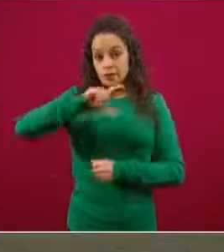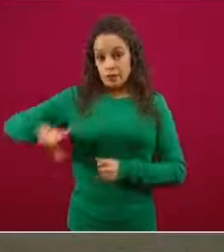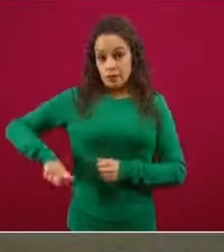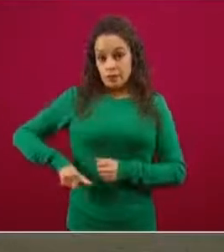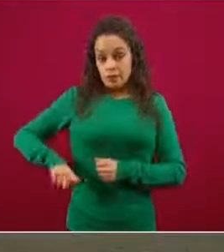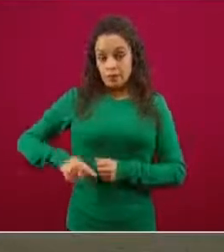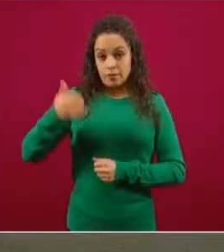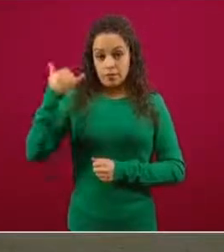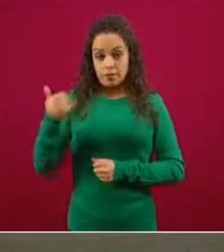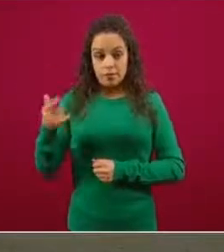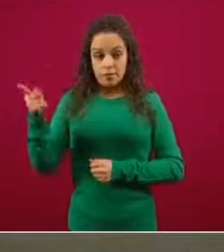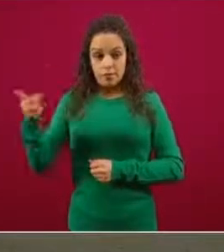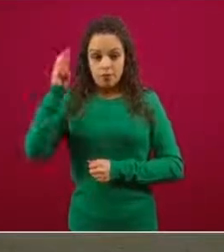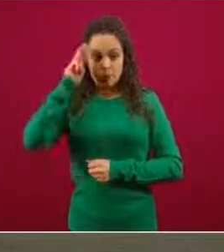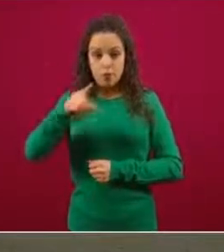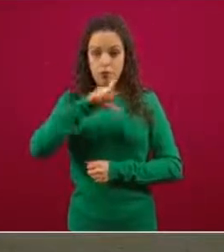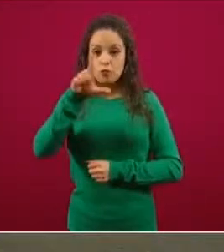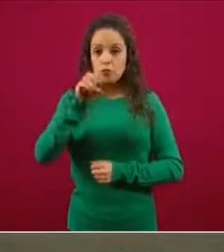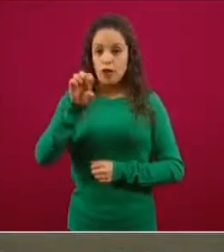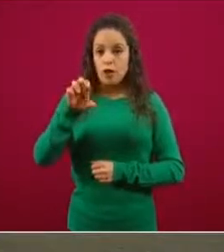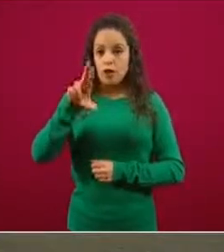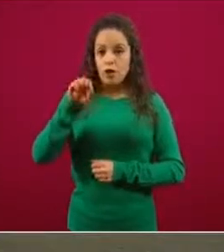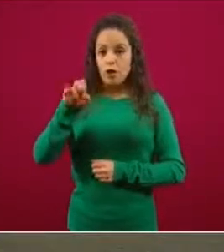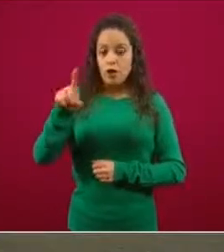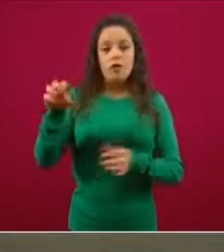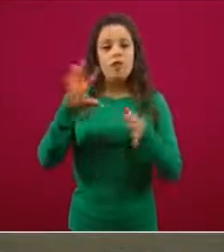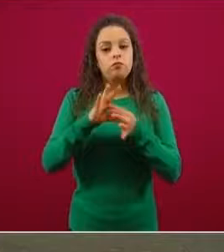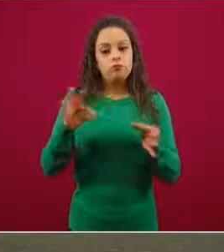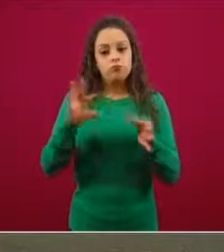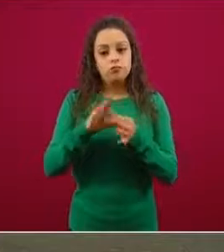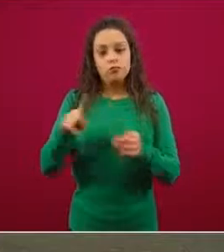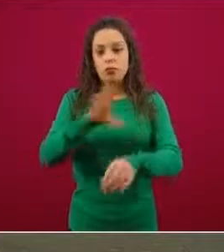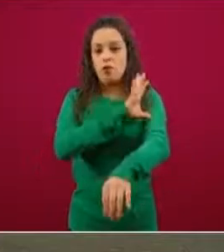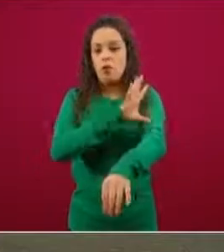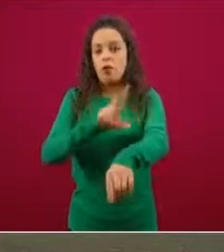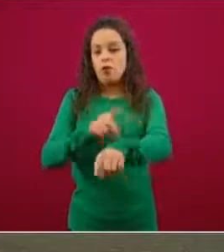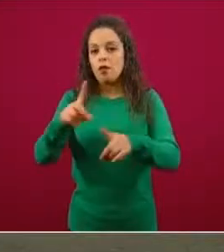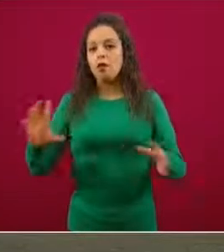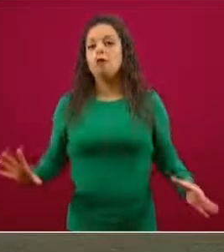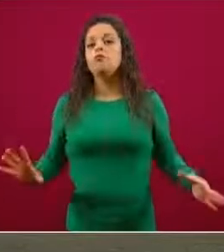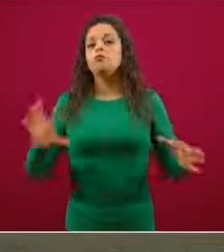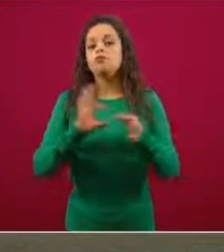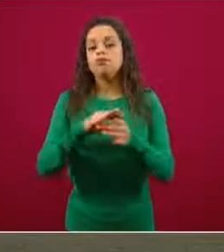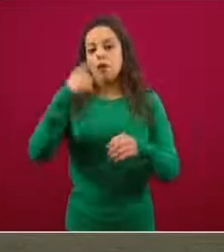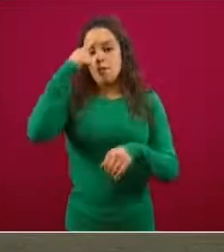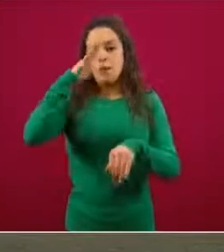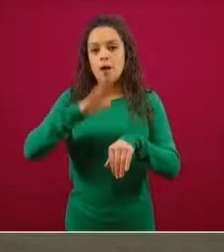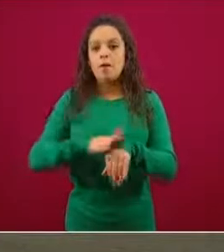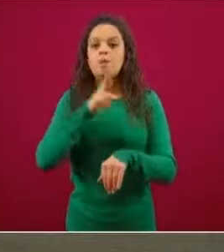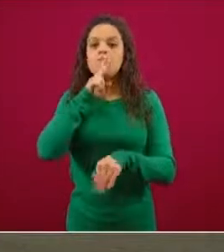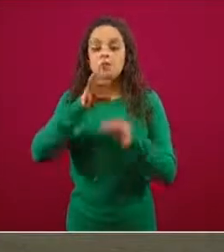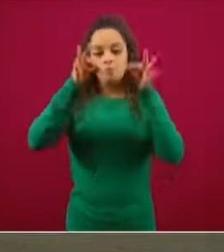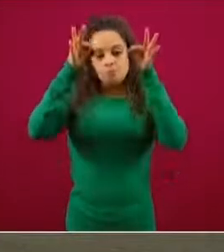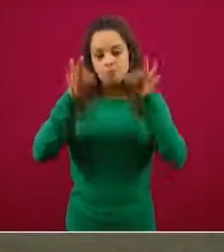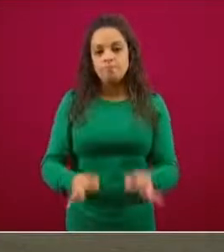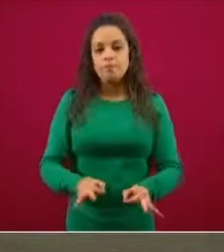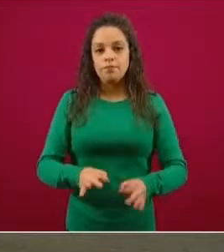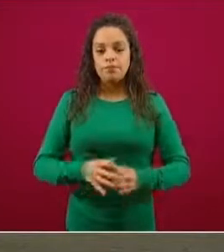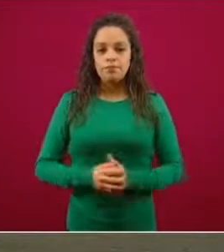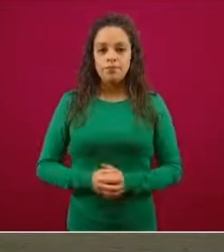Zoe Robledo explicarán sobre este nuevo abordaje de coordinación que nos permite mayor efectividad. Jefa, por favor.